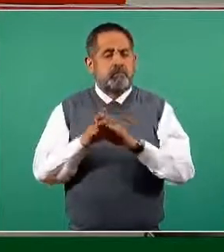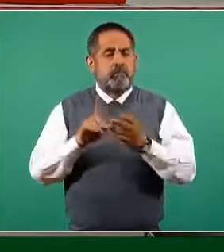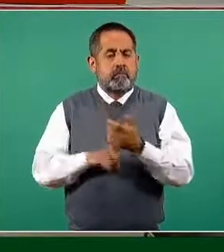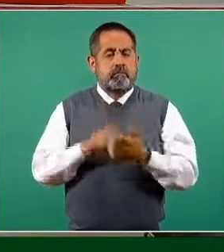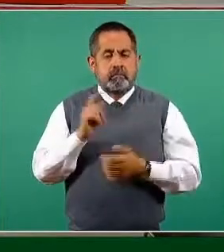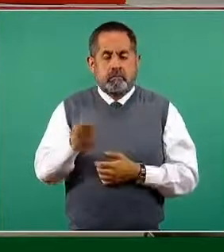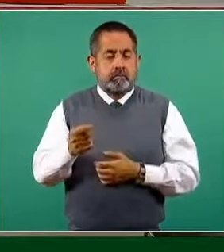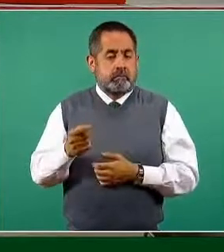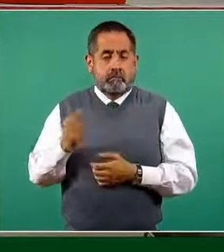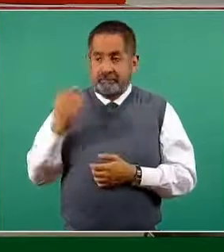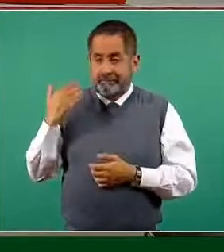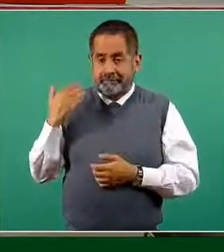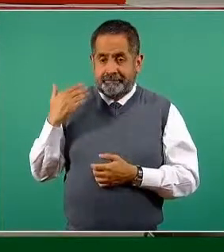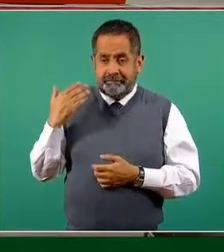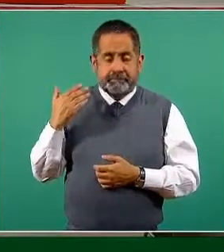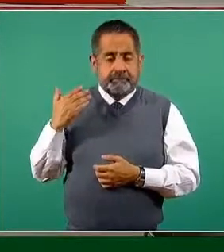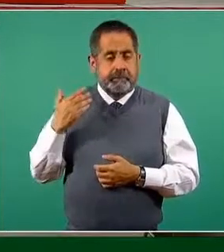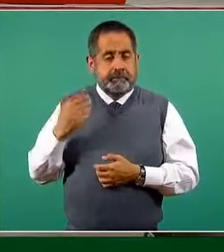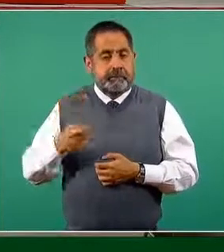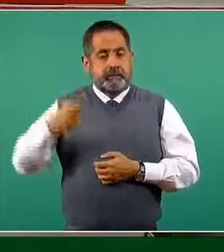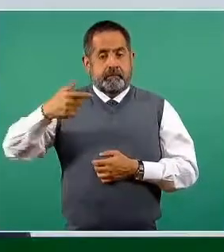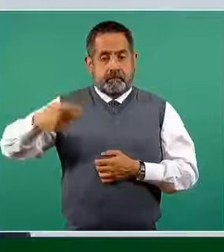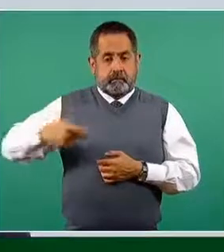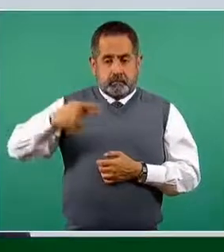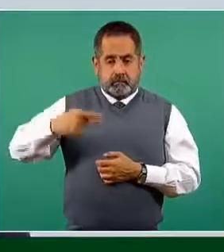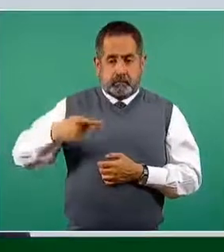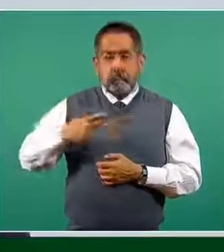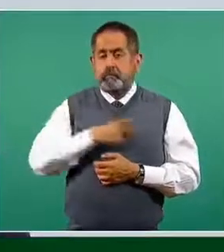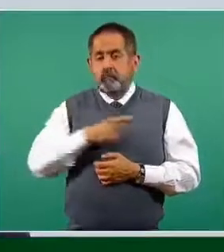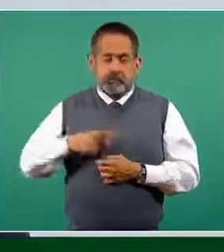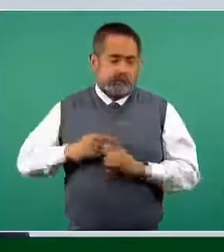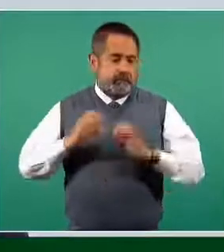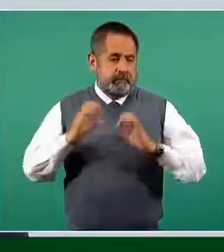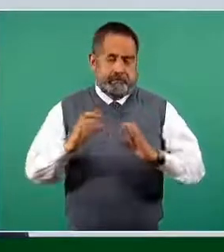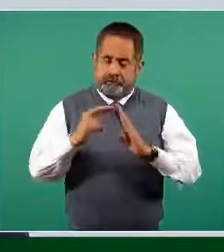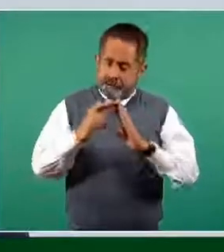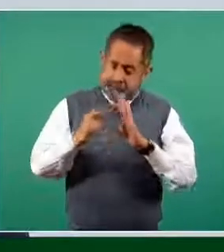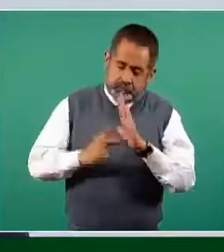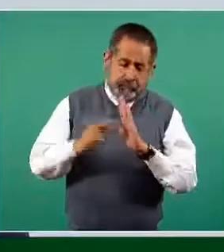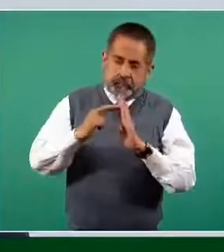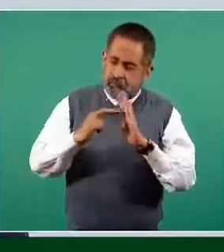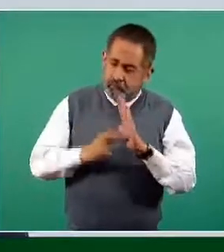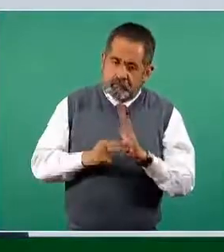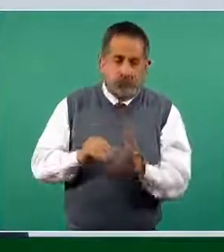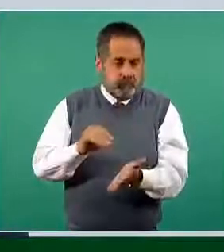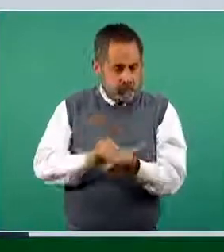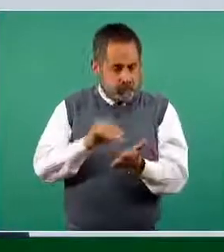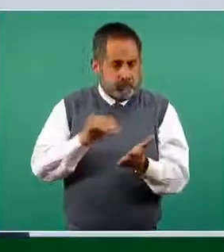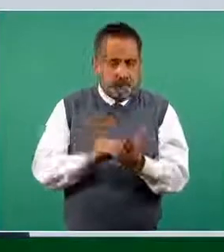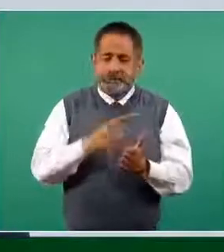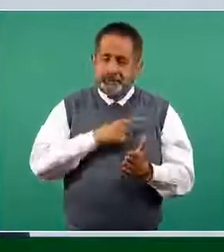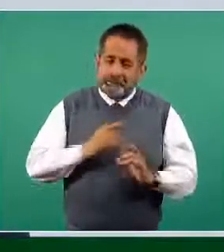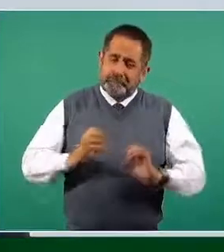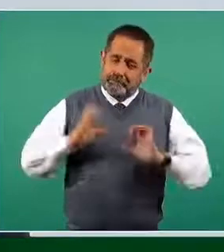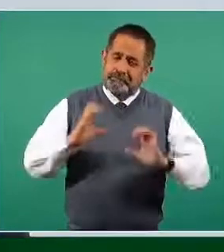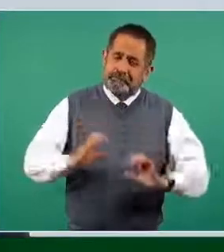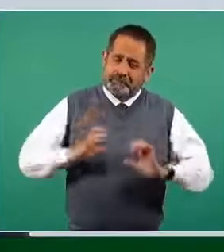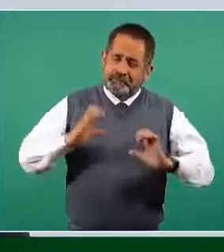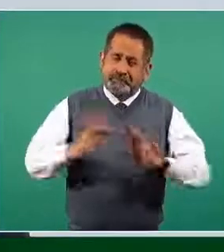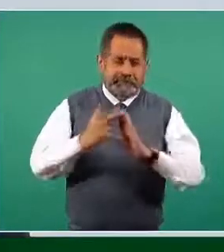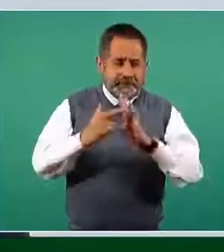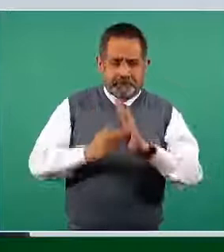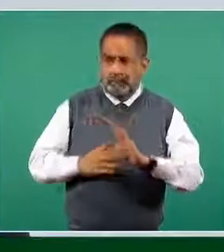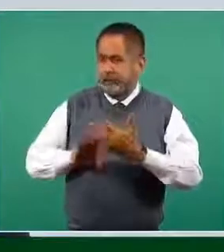primera pregunta, hay que mantener las medidas. Es importante todavía en este momento